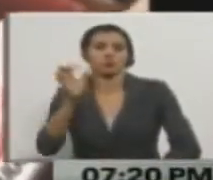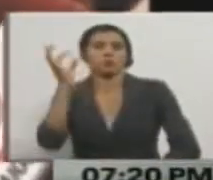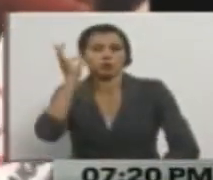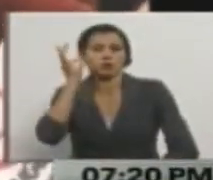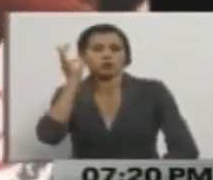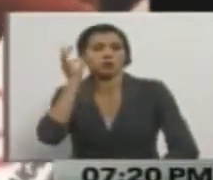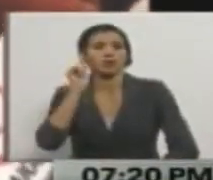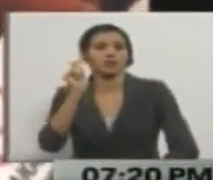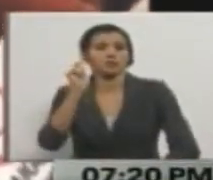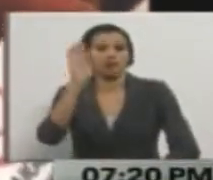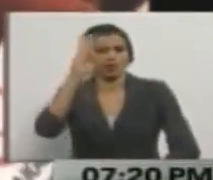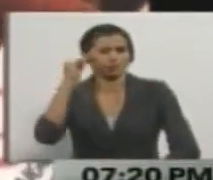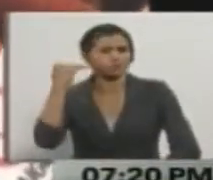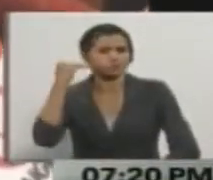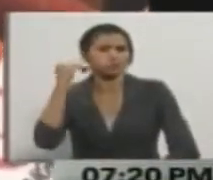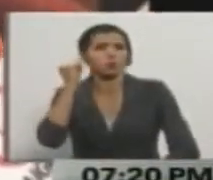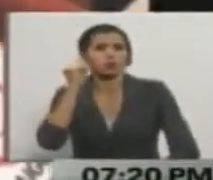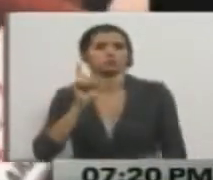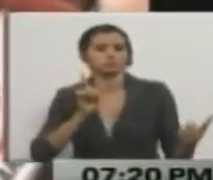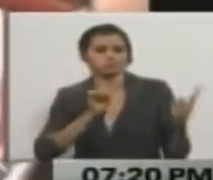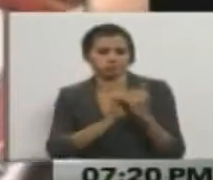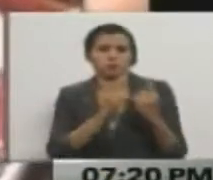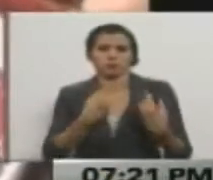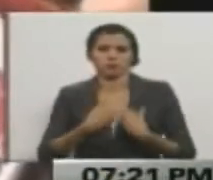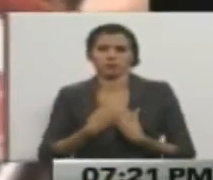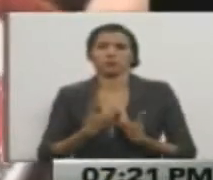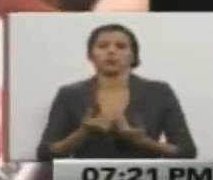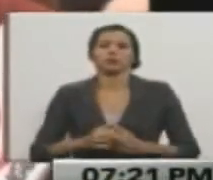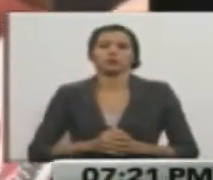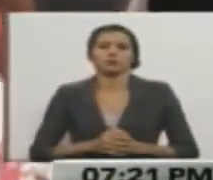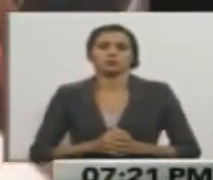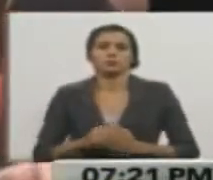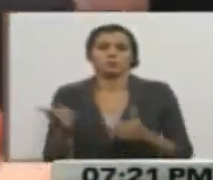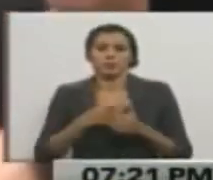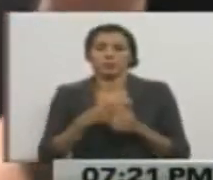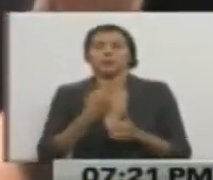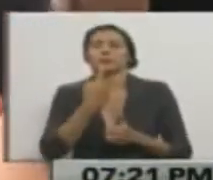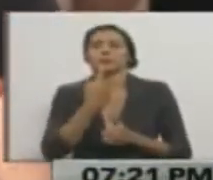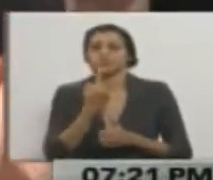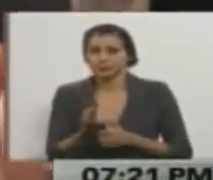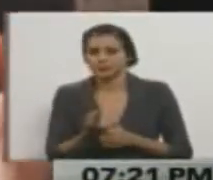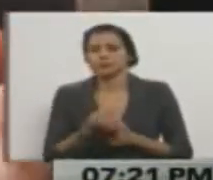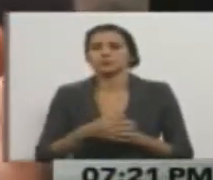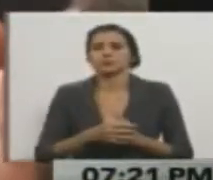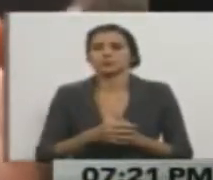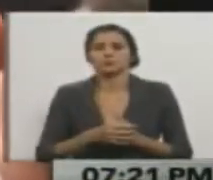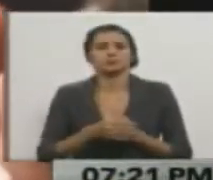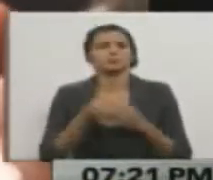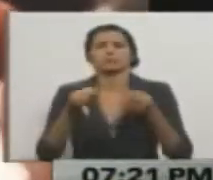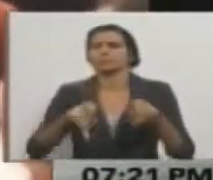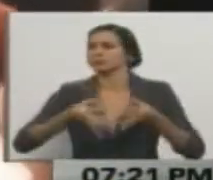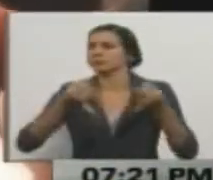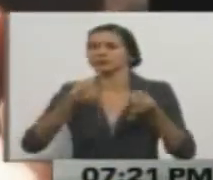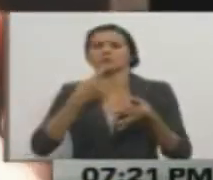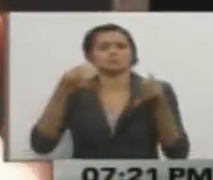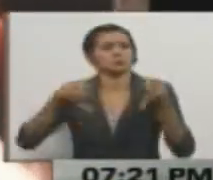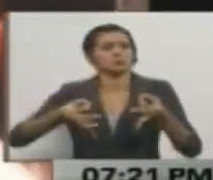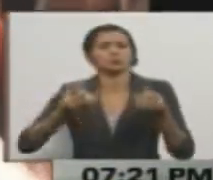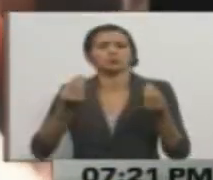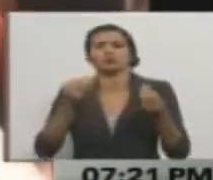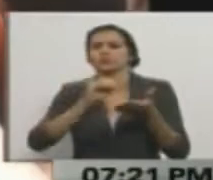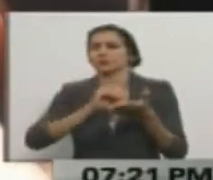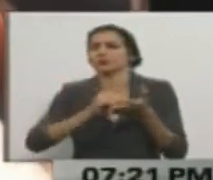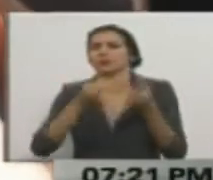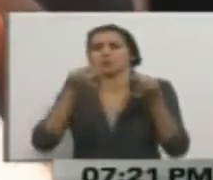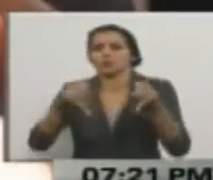Tibisa Lucena, en primer lugar para ratificar lo que hemos venido diciendo en muchas oportunidades. Ahora es